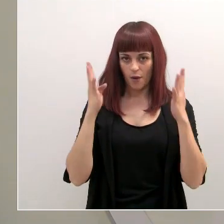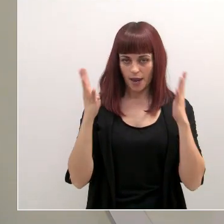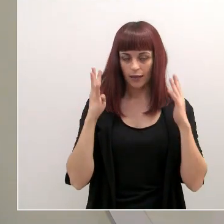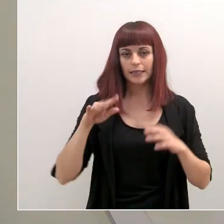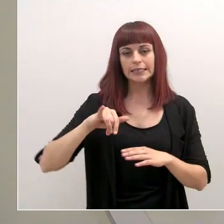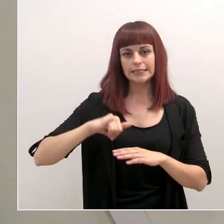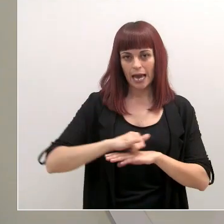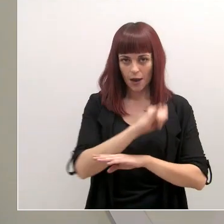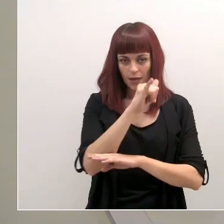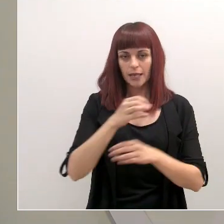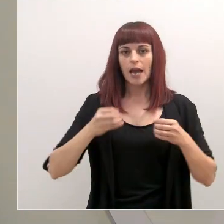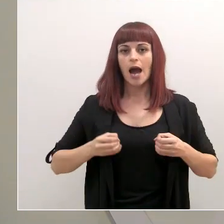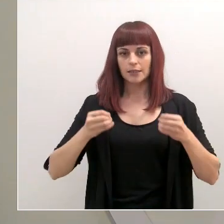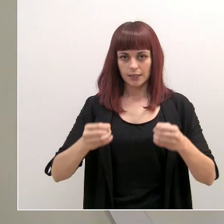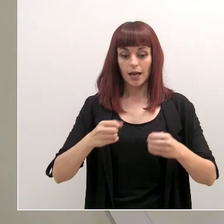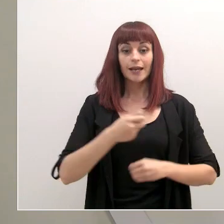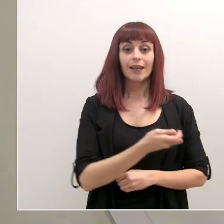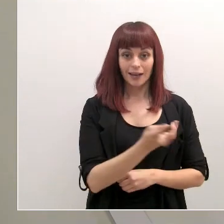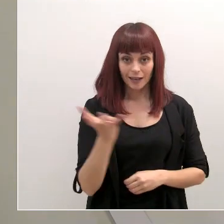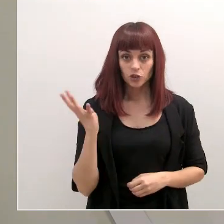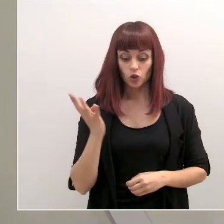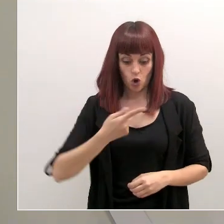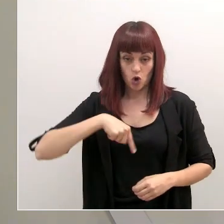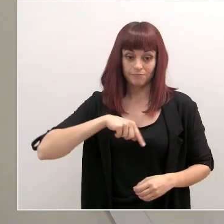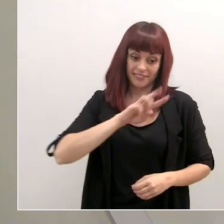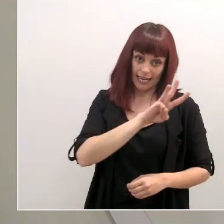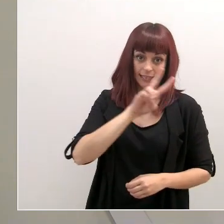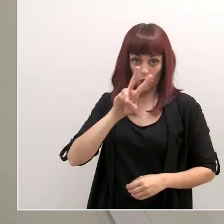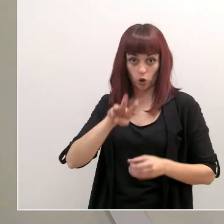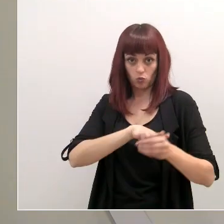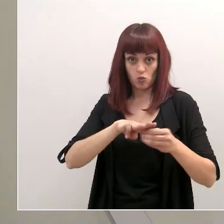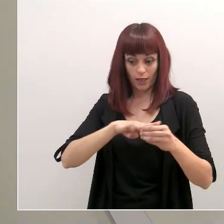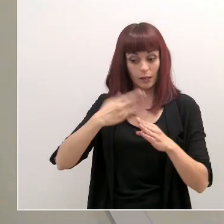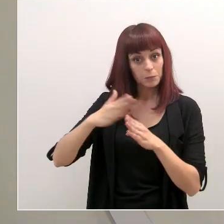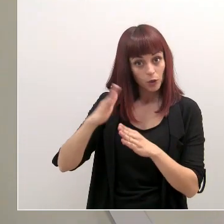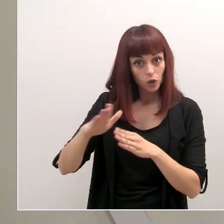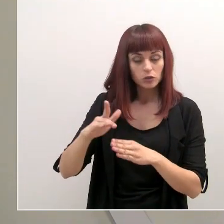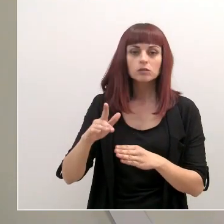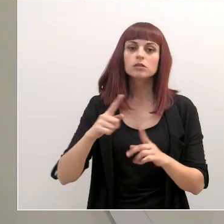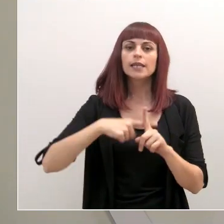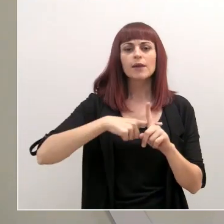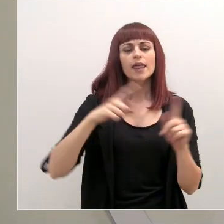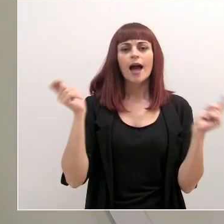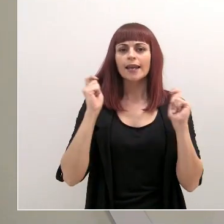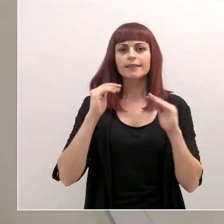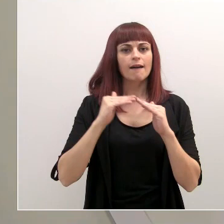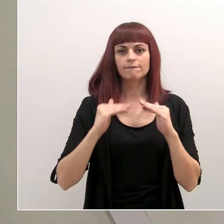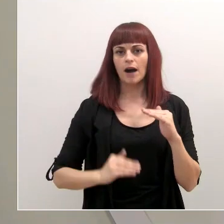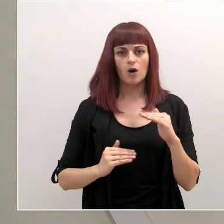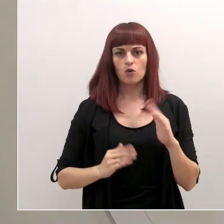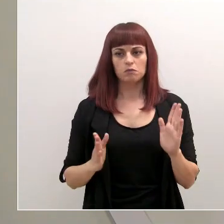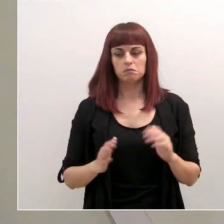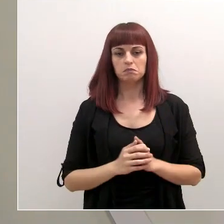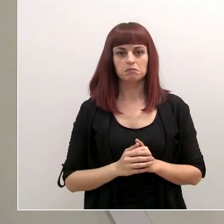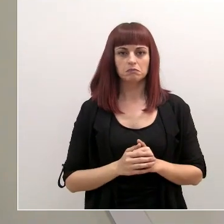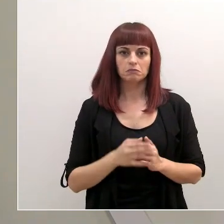San Javier y Archena. El resto, los otros 32 municipios, se encuentran en nivel de alerta bajo y, en principio,